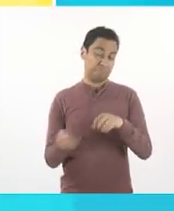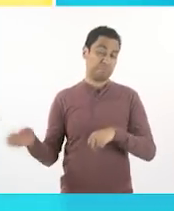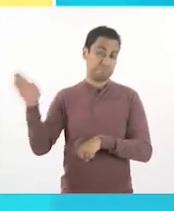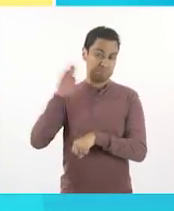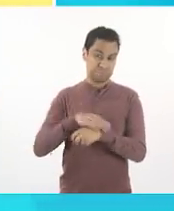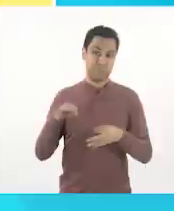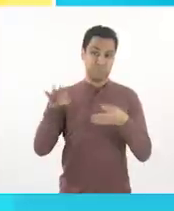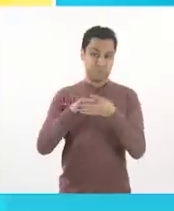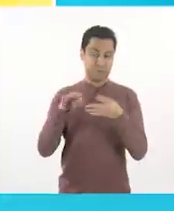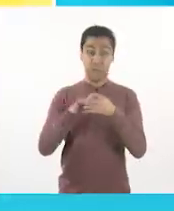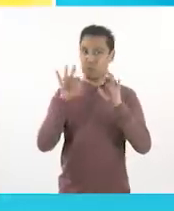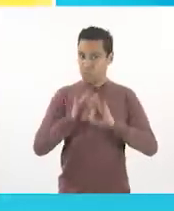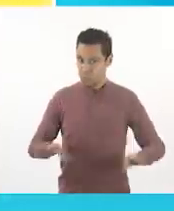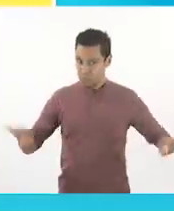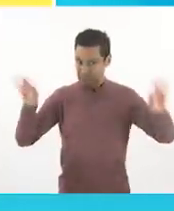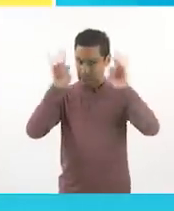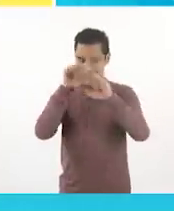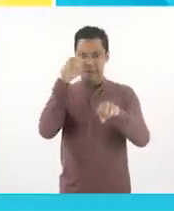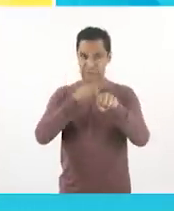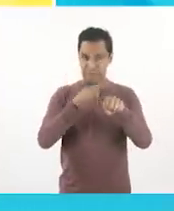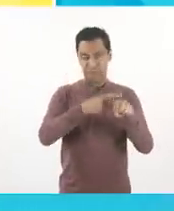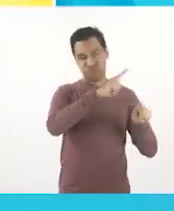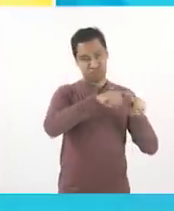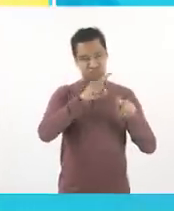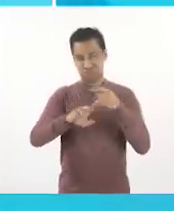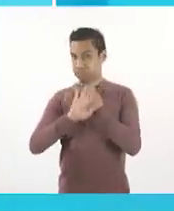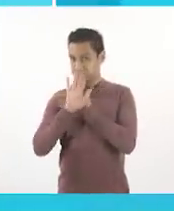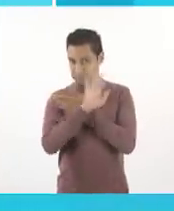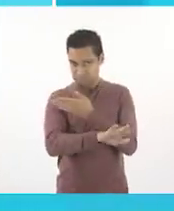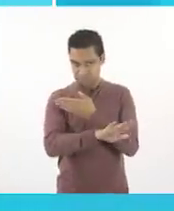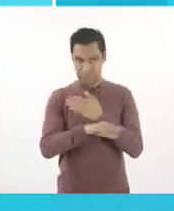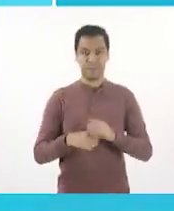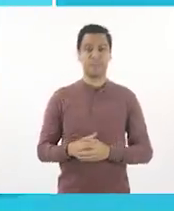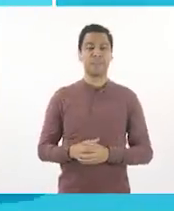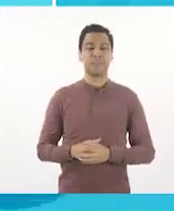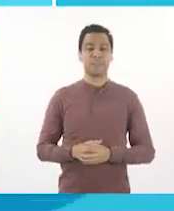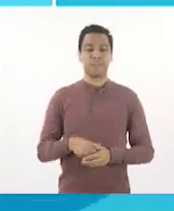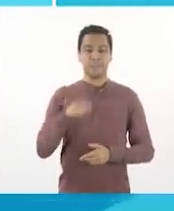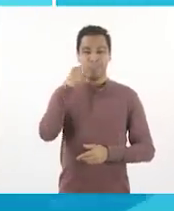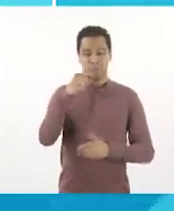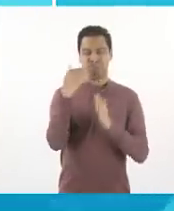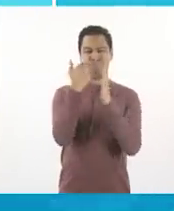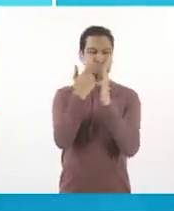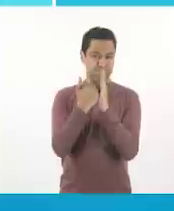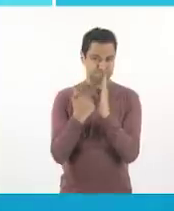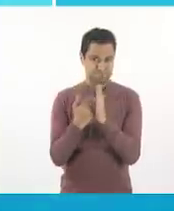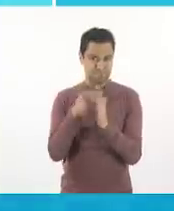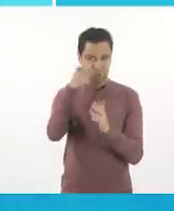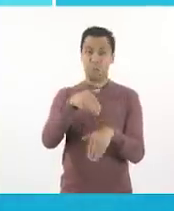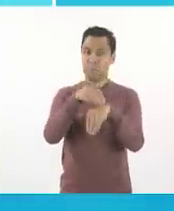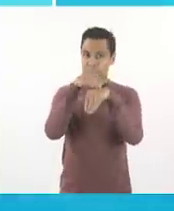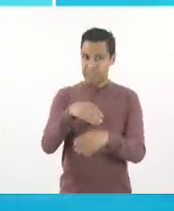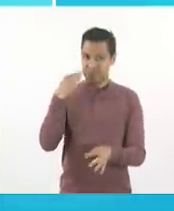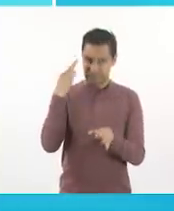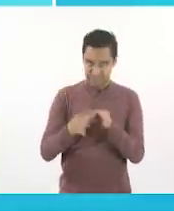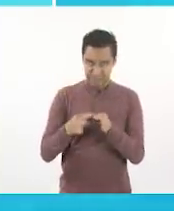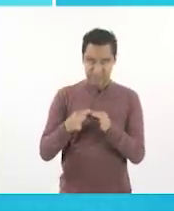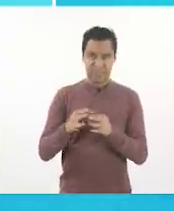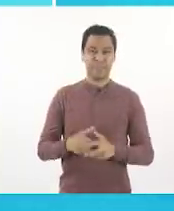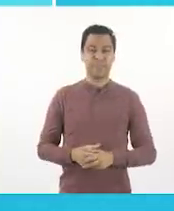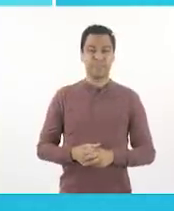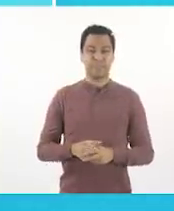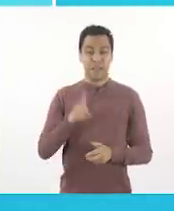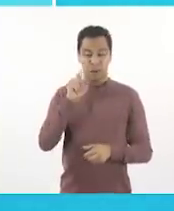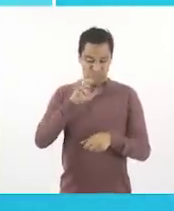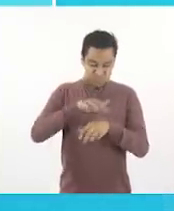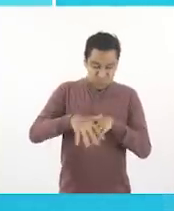al día es importante para prevenir cualquier enfermedad. Sigue estos pasos para hacerlo correctamente.